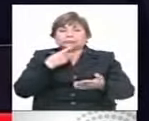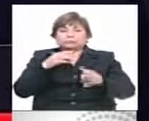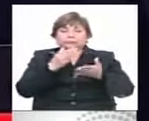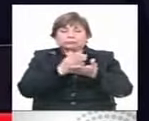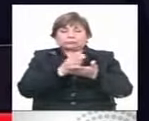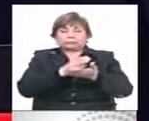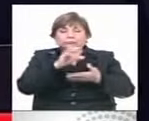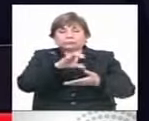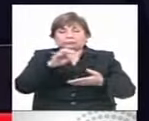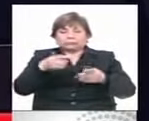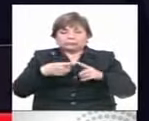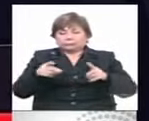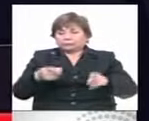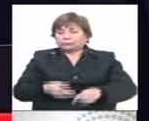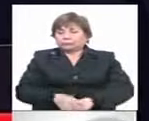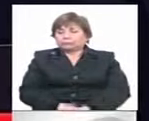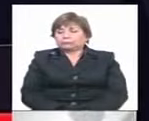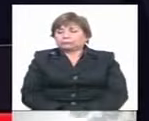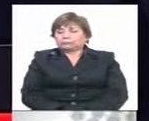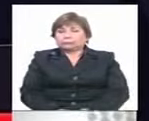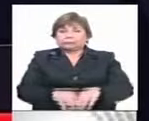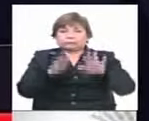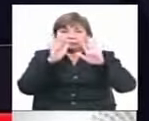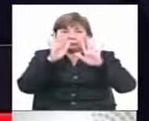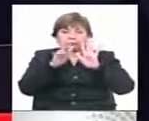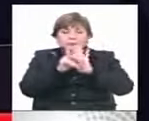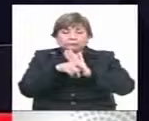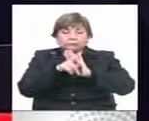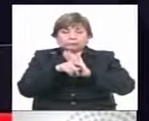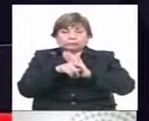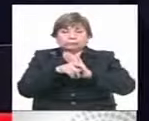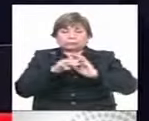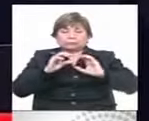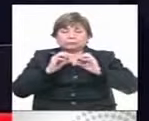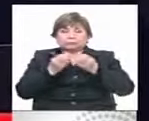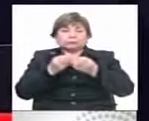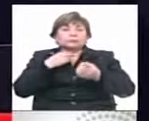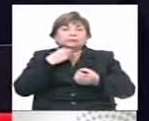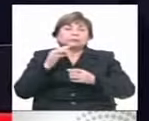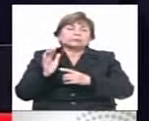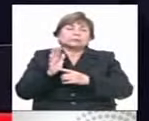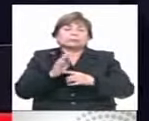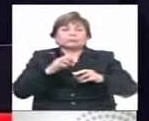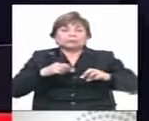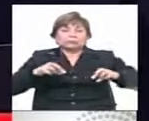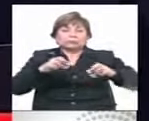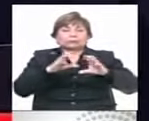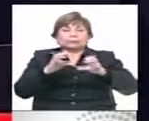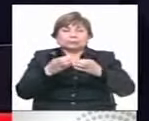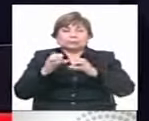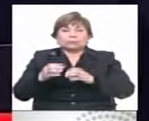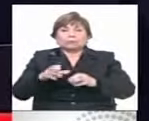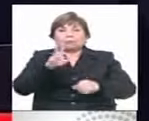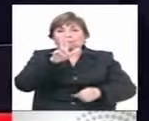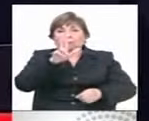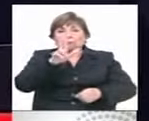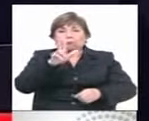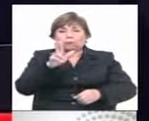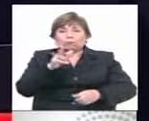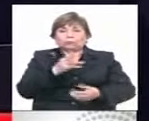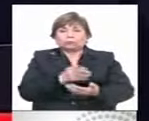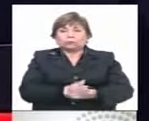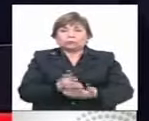distribuido de la siguiente manera. 10 minutos para los portavoces de los grupos parlamentarios. 3 horas de